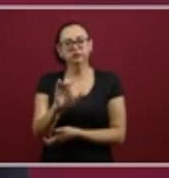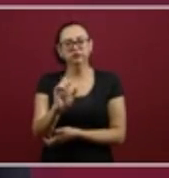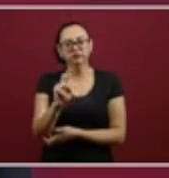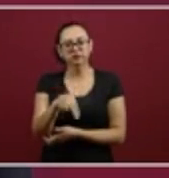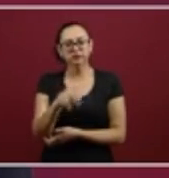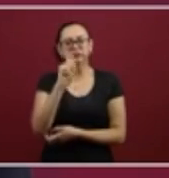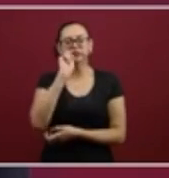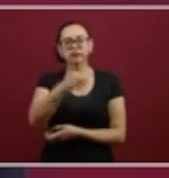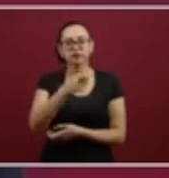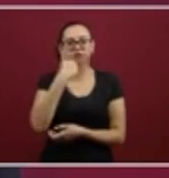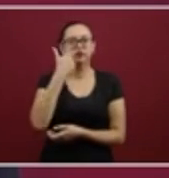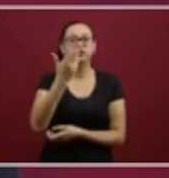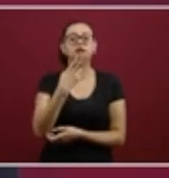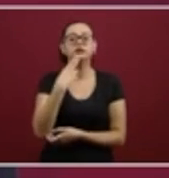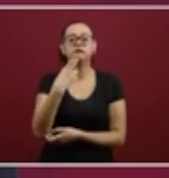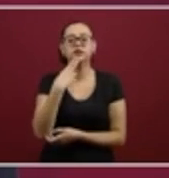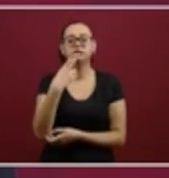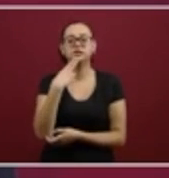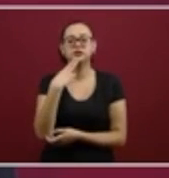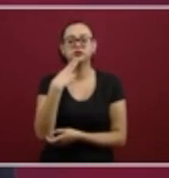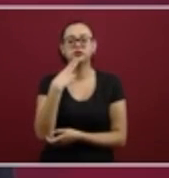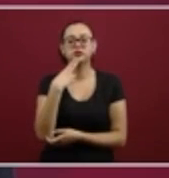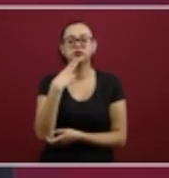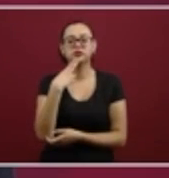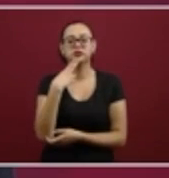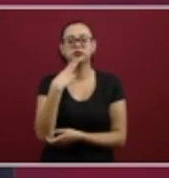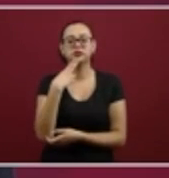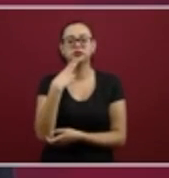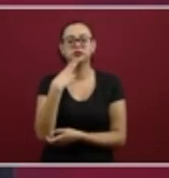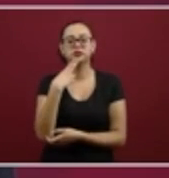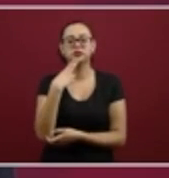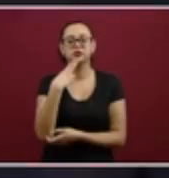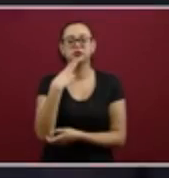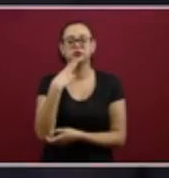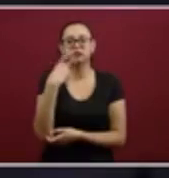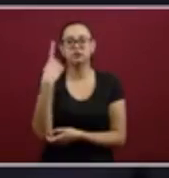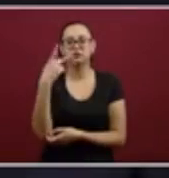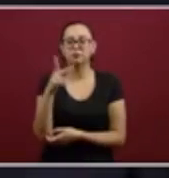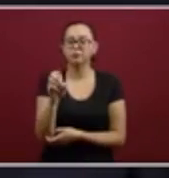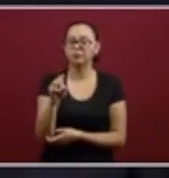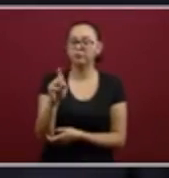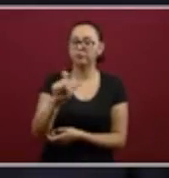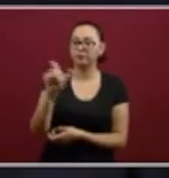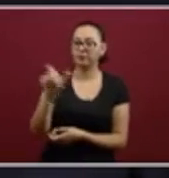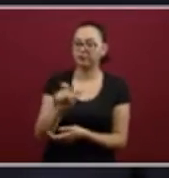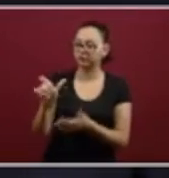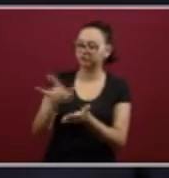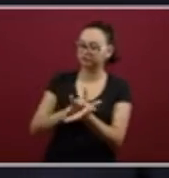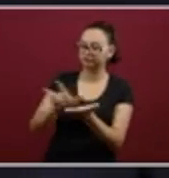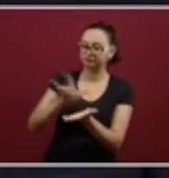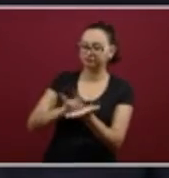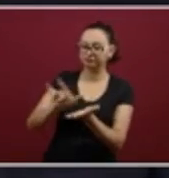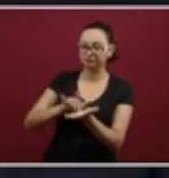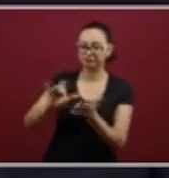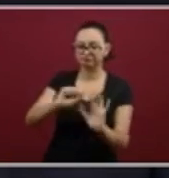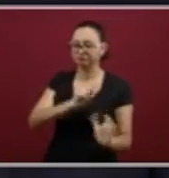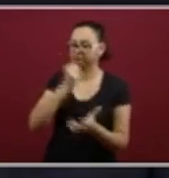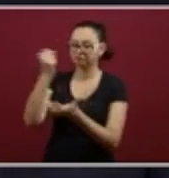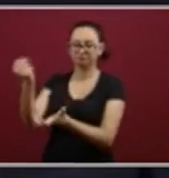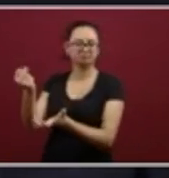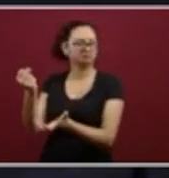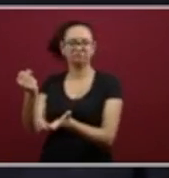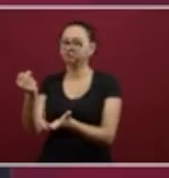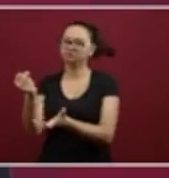que se utilice para apoyar a Pemex. Nosotros decidimos no utilizar ese fondo